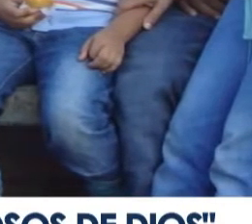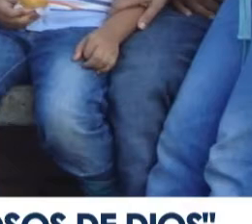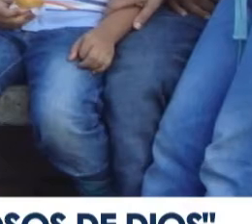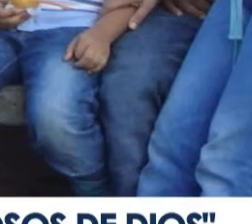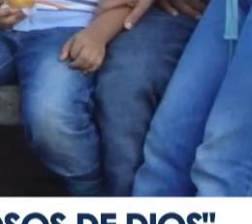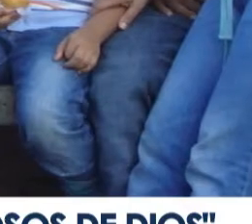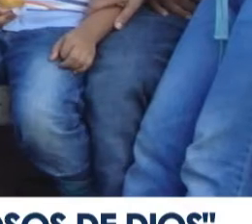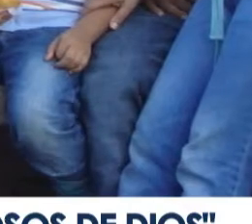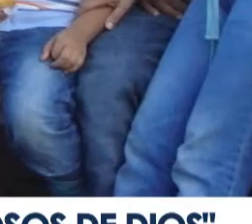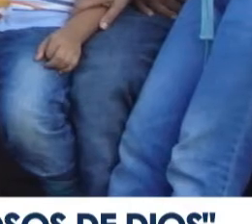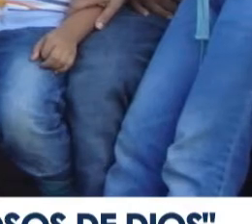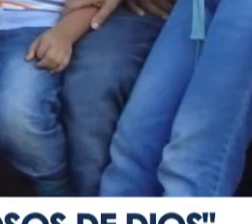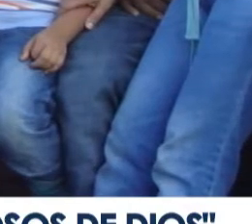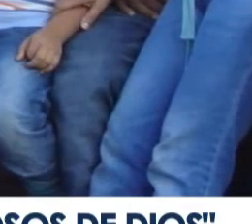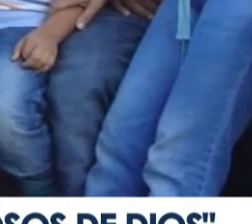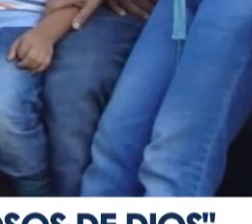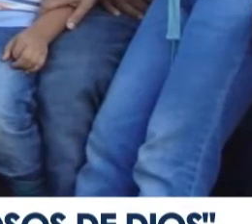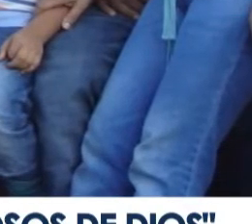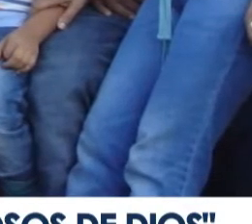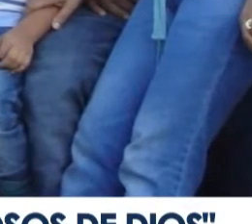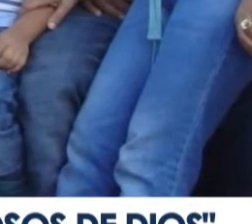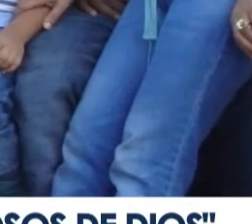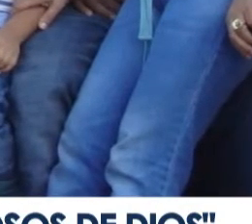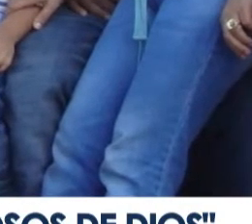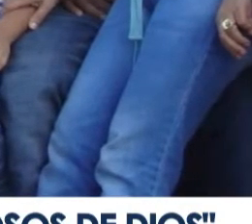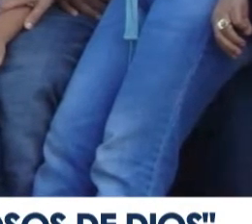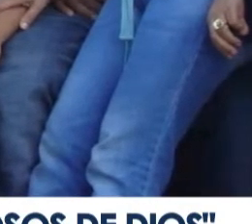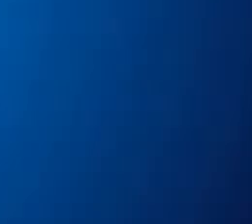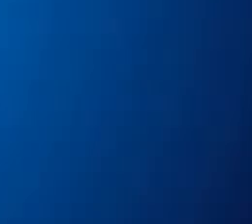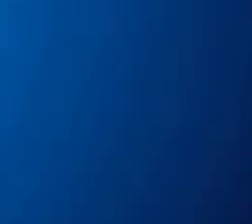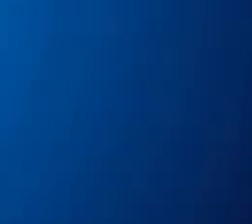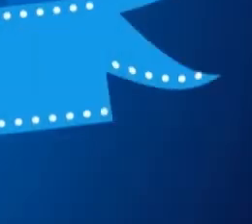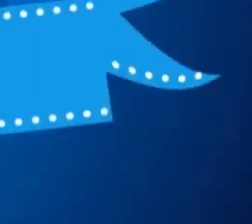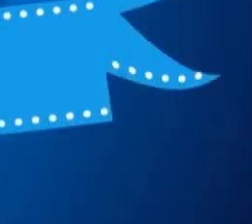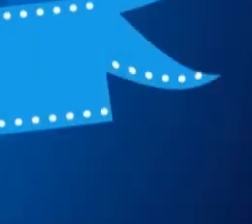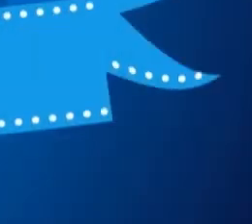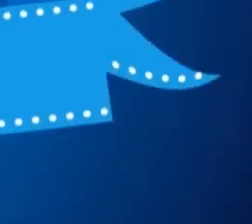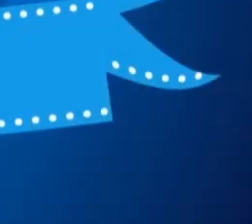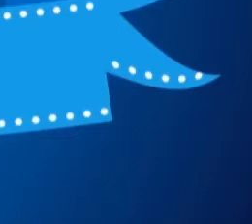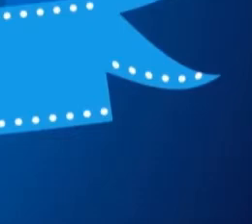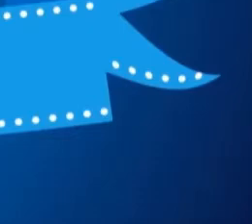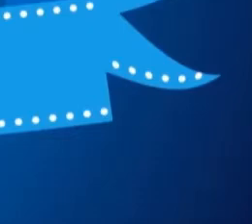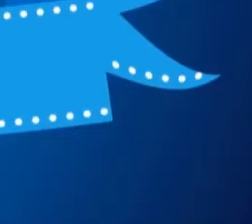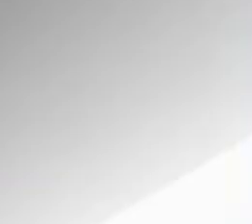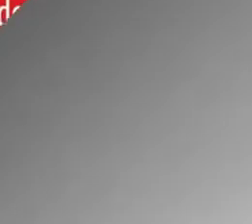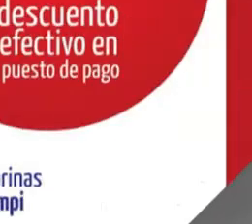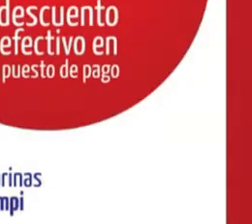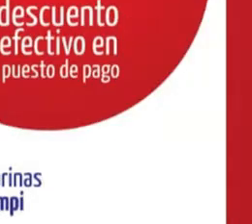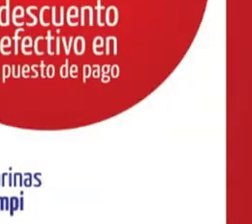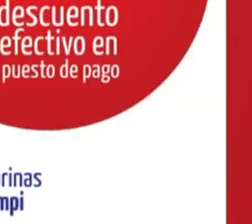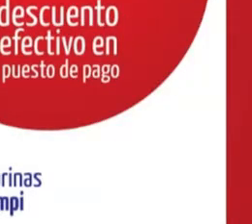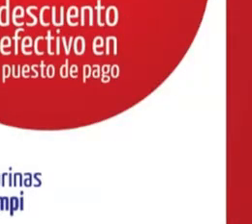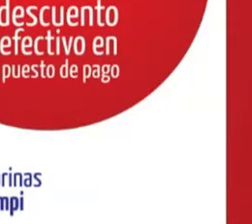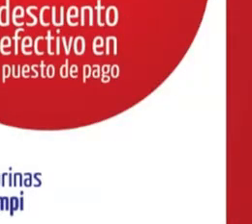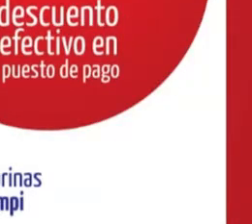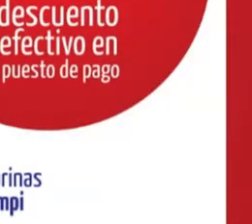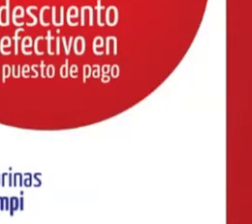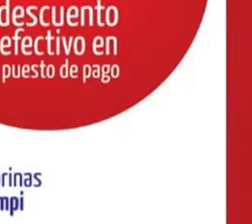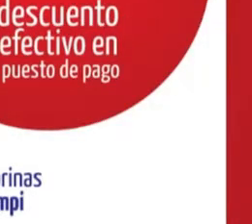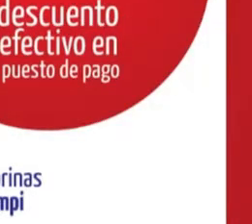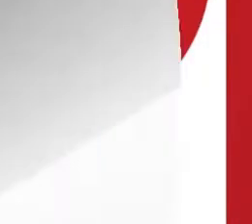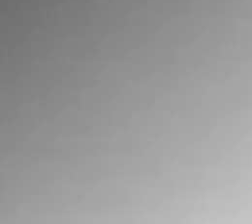las Familias, Catedral La Inmaculada a las 12 del mediodía. Días sensacionales más por menos, este 29 y